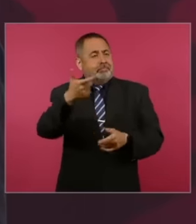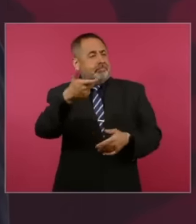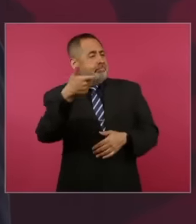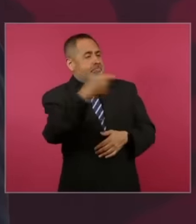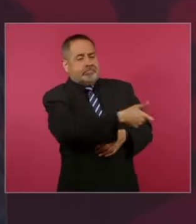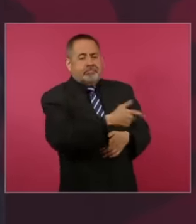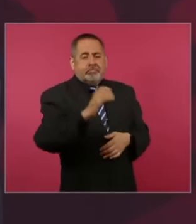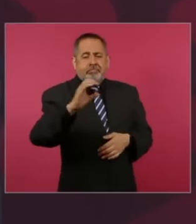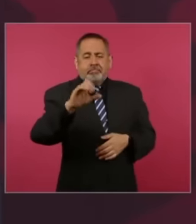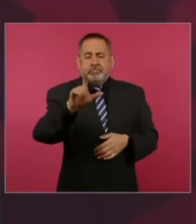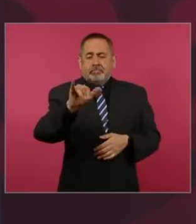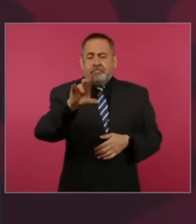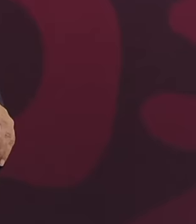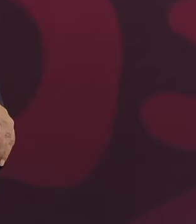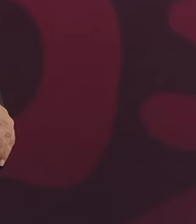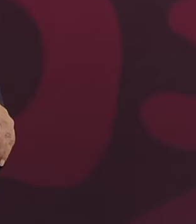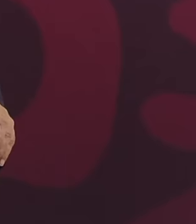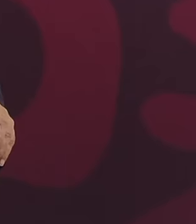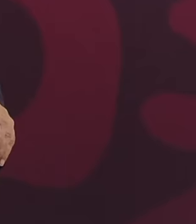González.